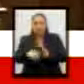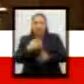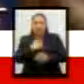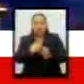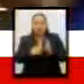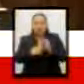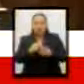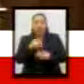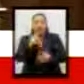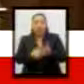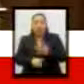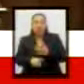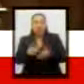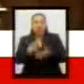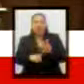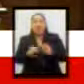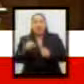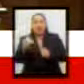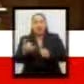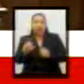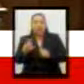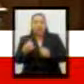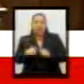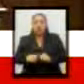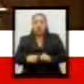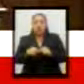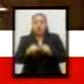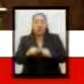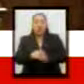quiero mostrar en esta carta es que existe una continuidad